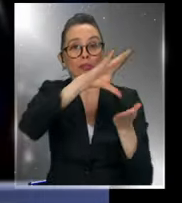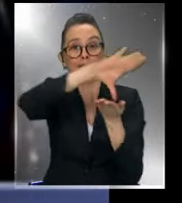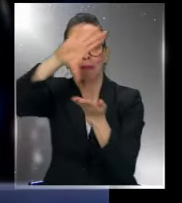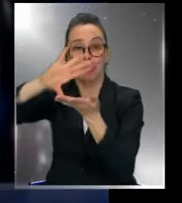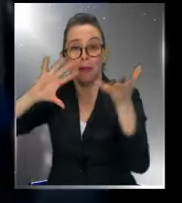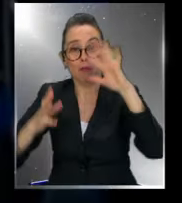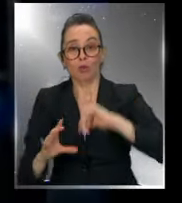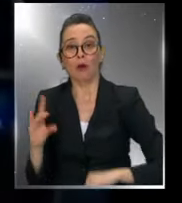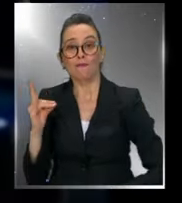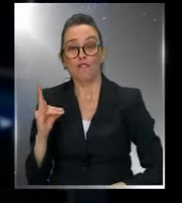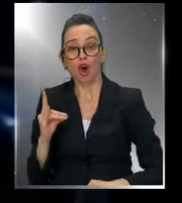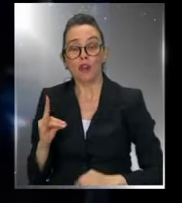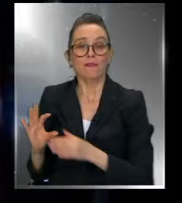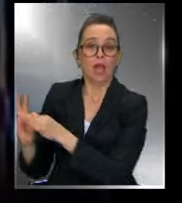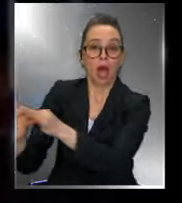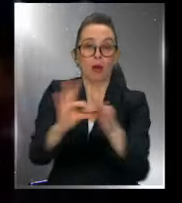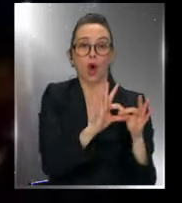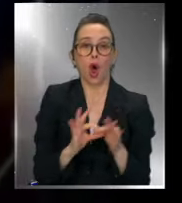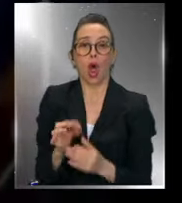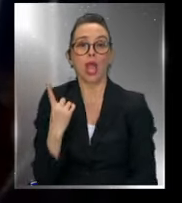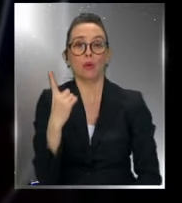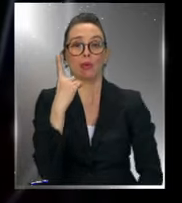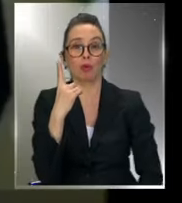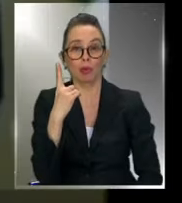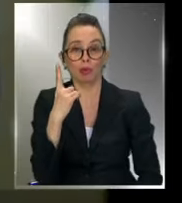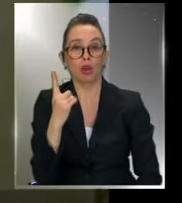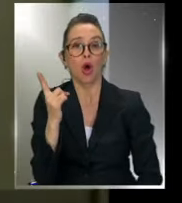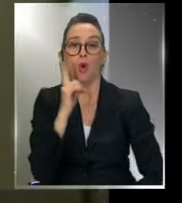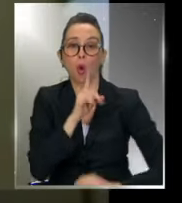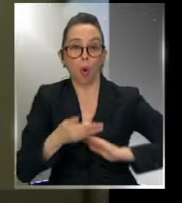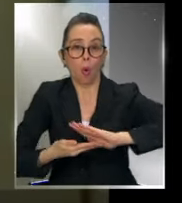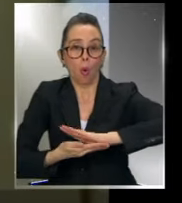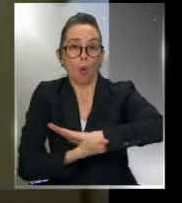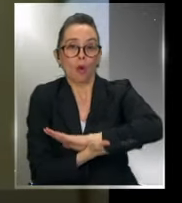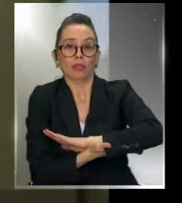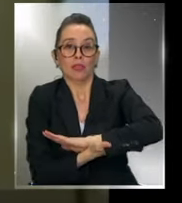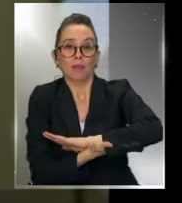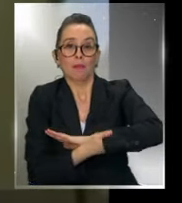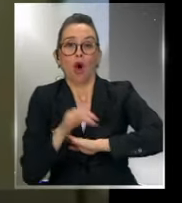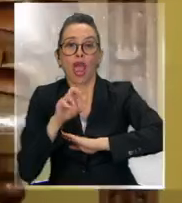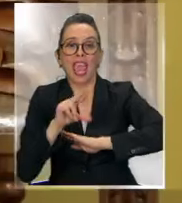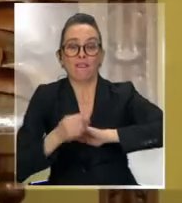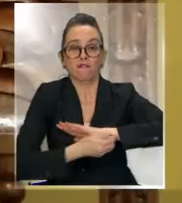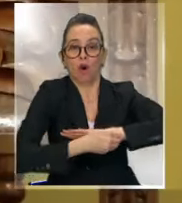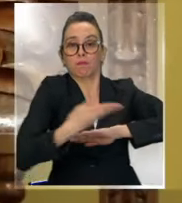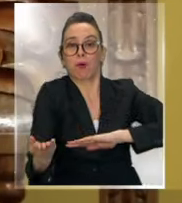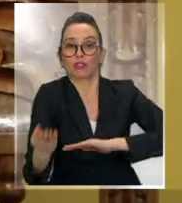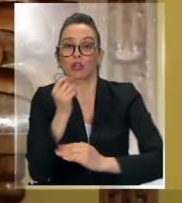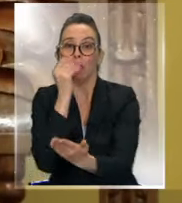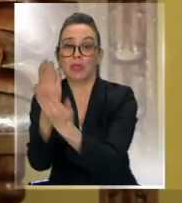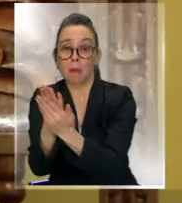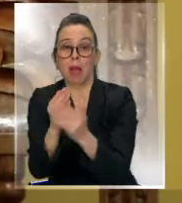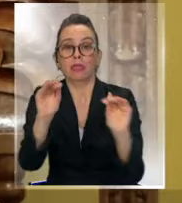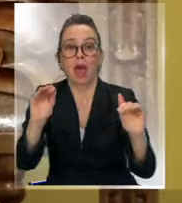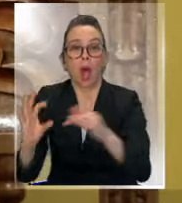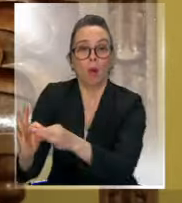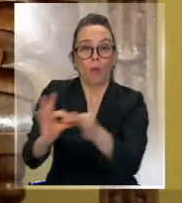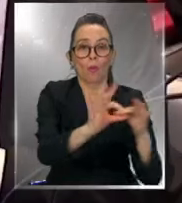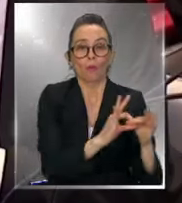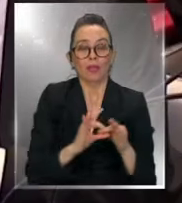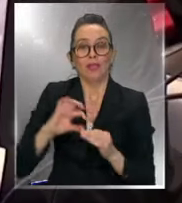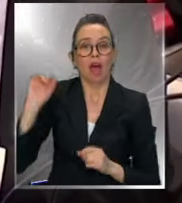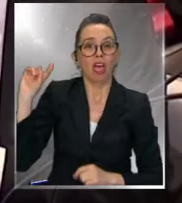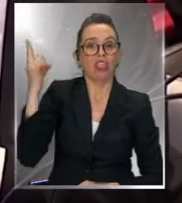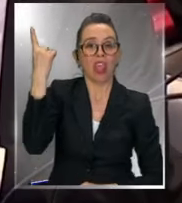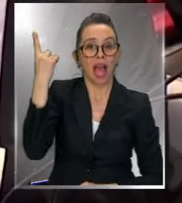sola. Se trataba de la última carta bajo la manga de Evo Morales. Un llamado a la unidad nacional, previo a los alegatos